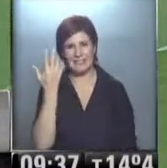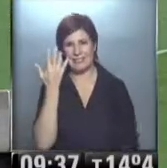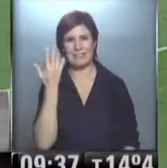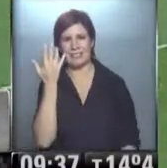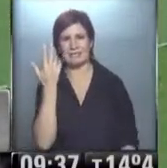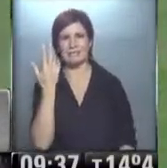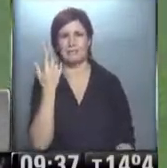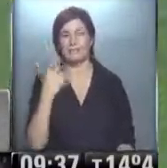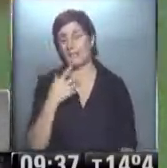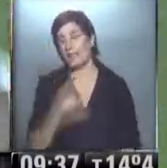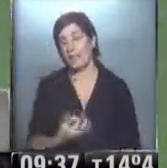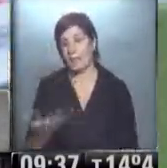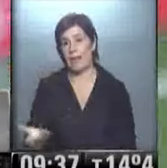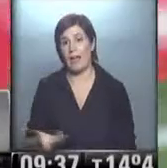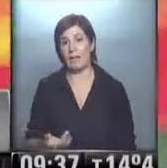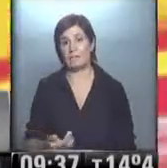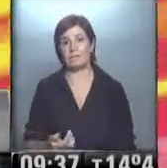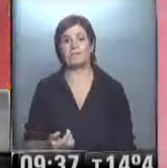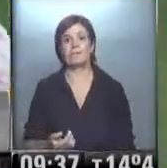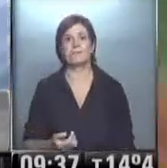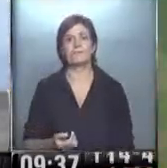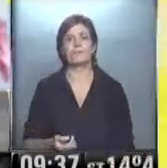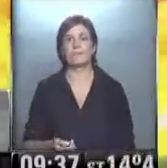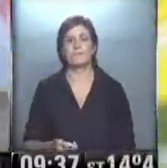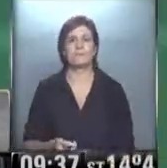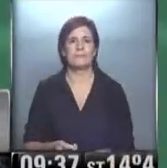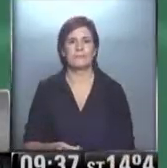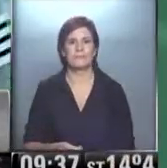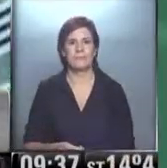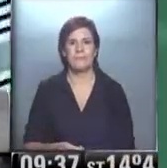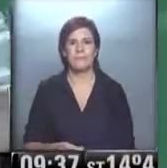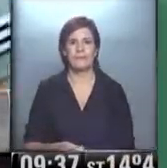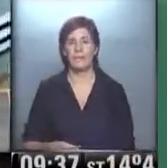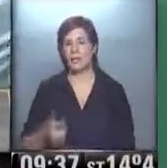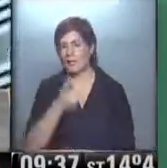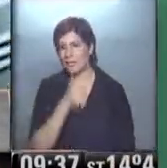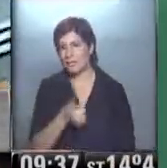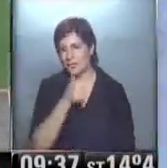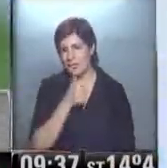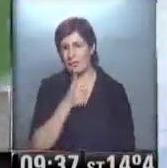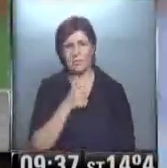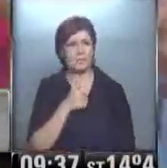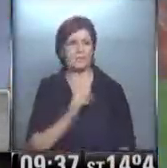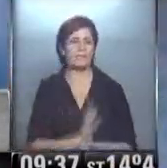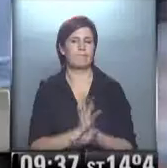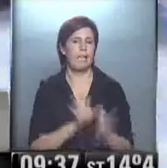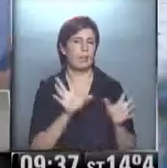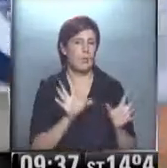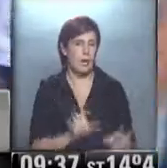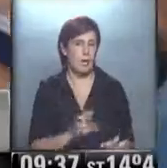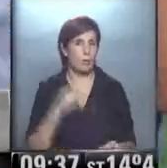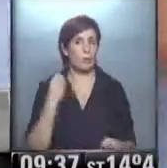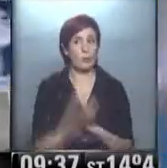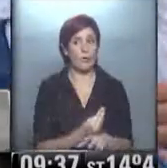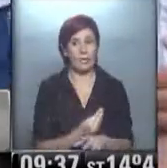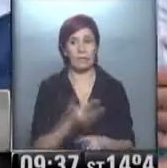Claro, es verdad. Fue un montón de clubes que estaban prácticamente terminados en cuanto a su historia. También se acaba de ir de